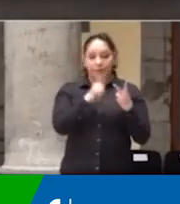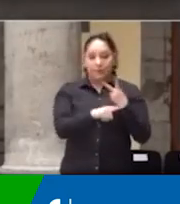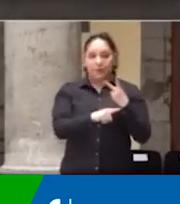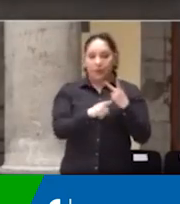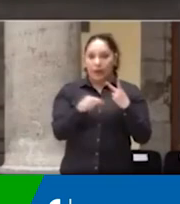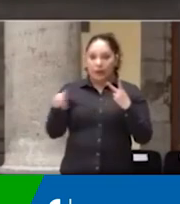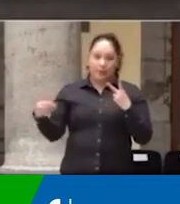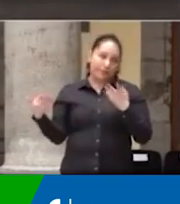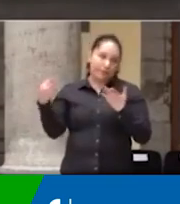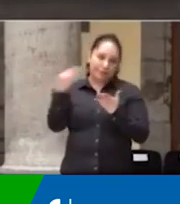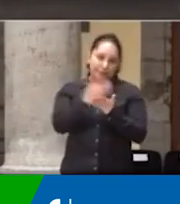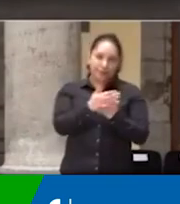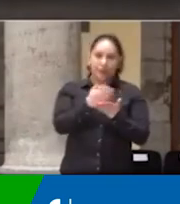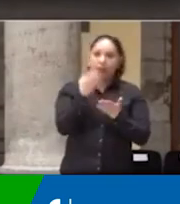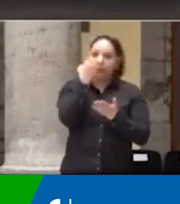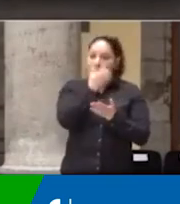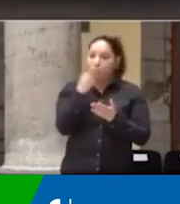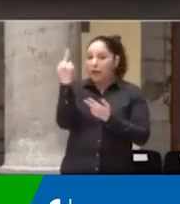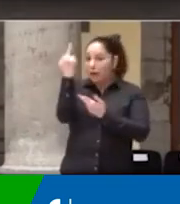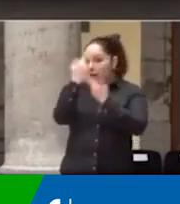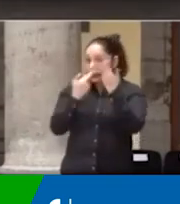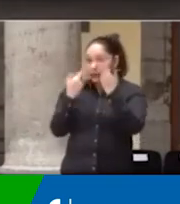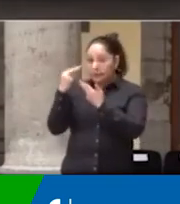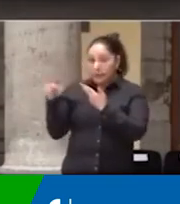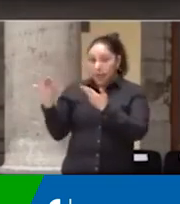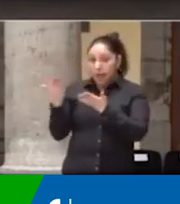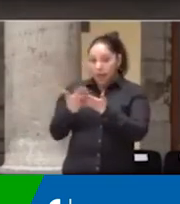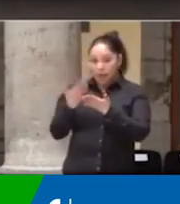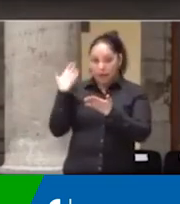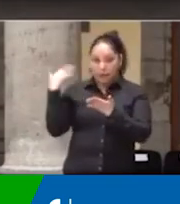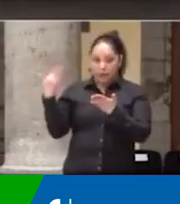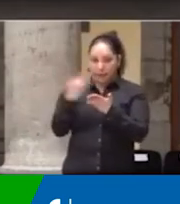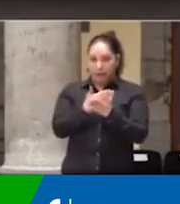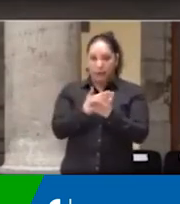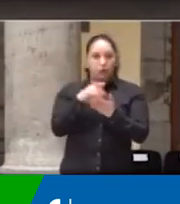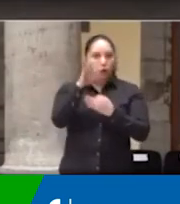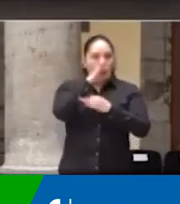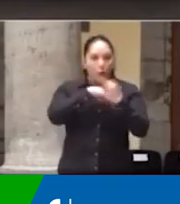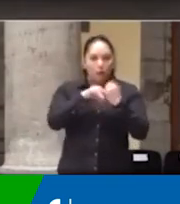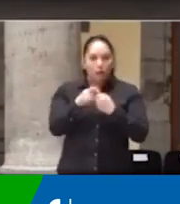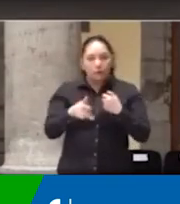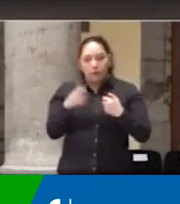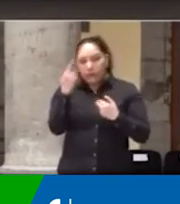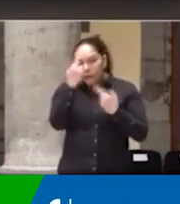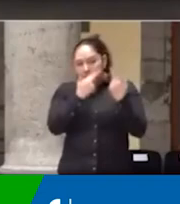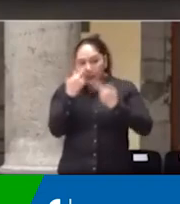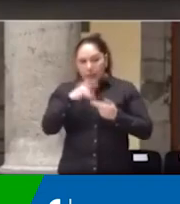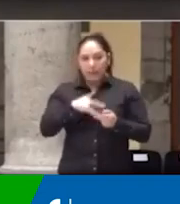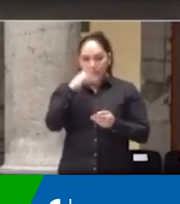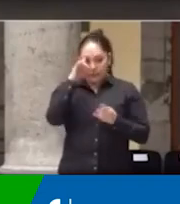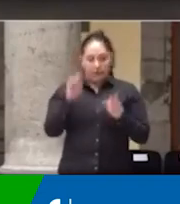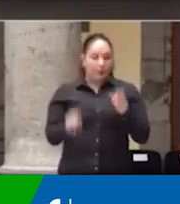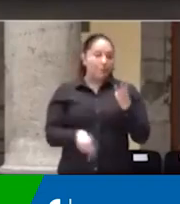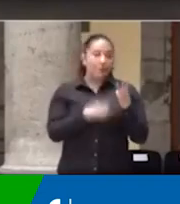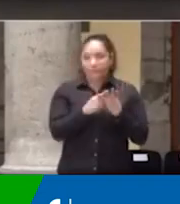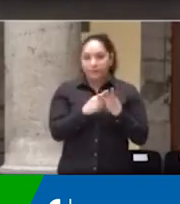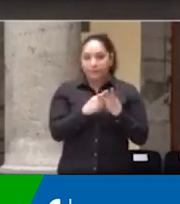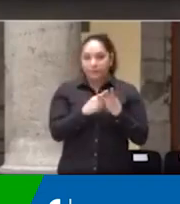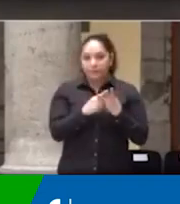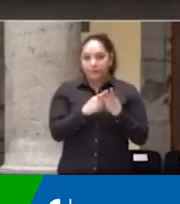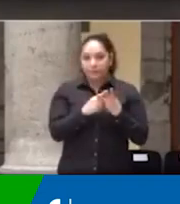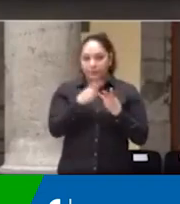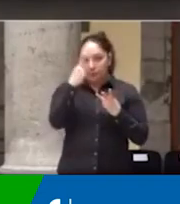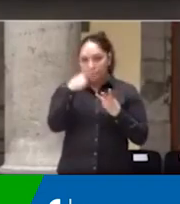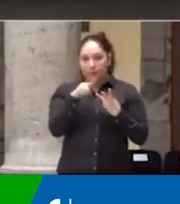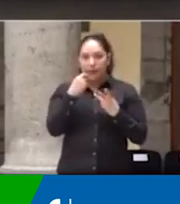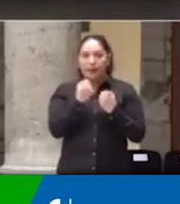de la escuela pues se va a checar cualquier sintomatología. Y el tercer filtro va a ser entrada